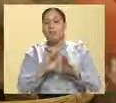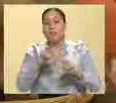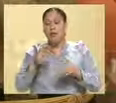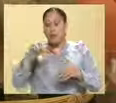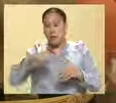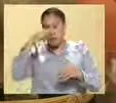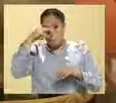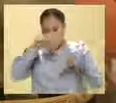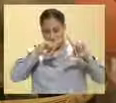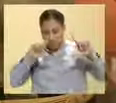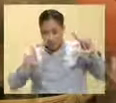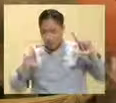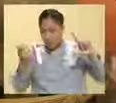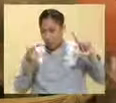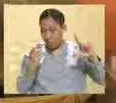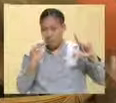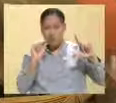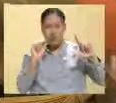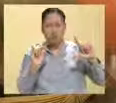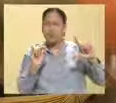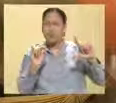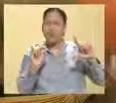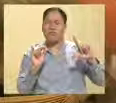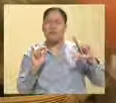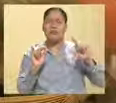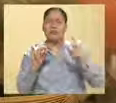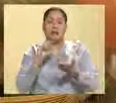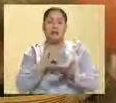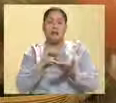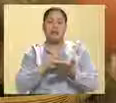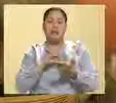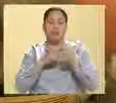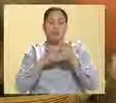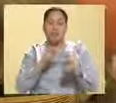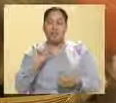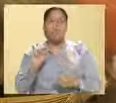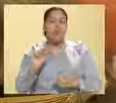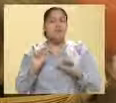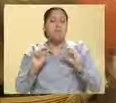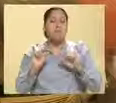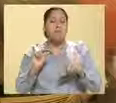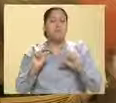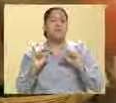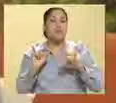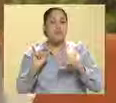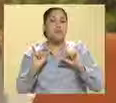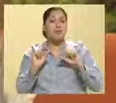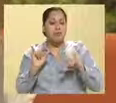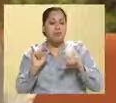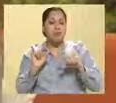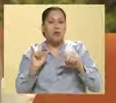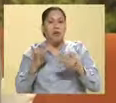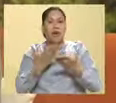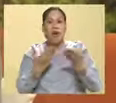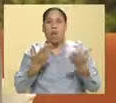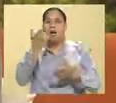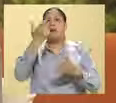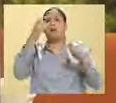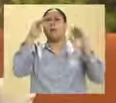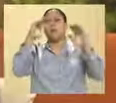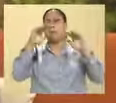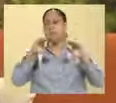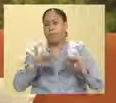bajos salarios permanecen y se encuentran estancados. Y bueno, ahorita con la desaceleración